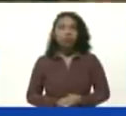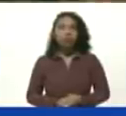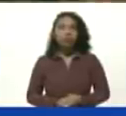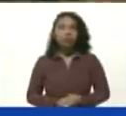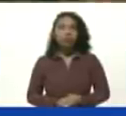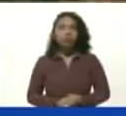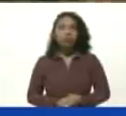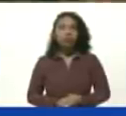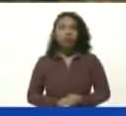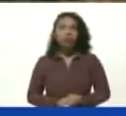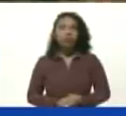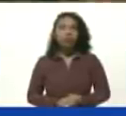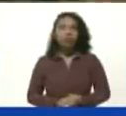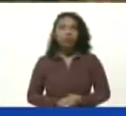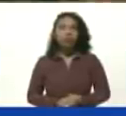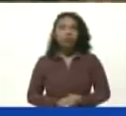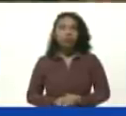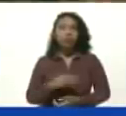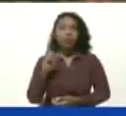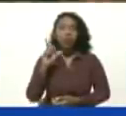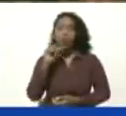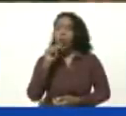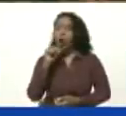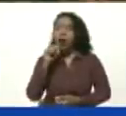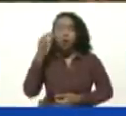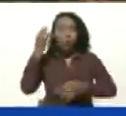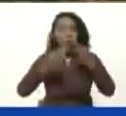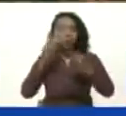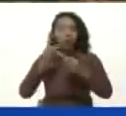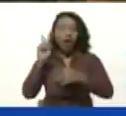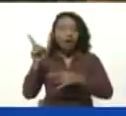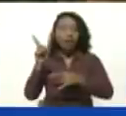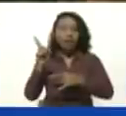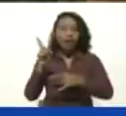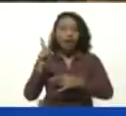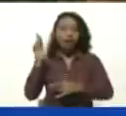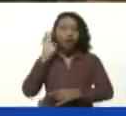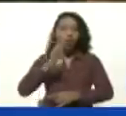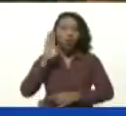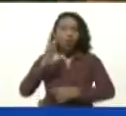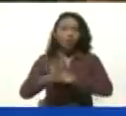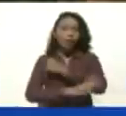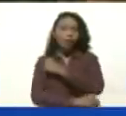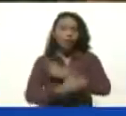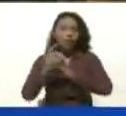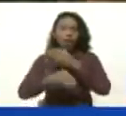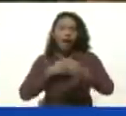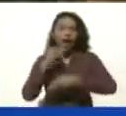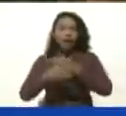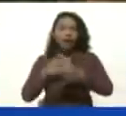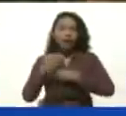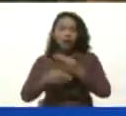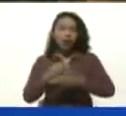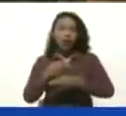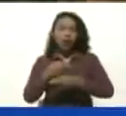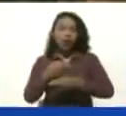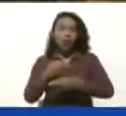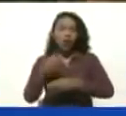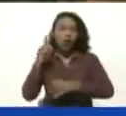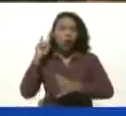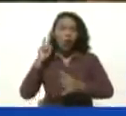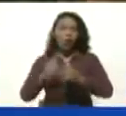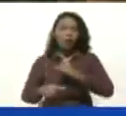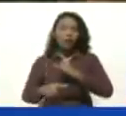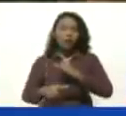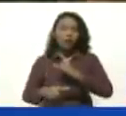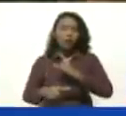Una de las injusticias más innobles y vulgares que se haya cometido en las